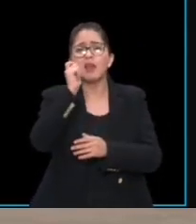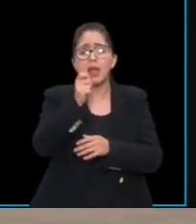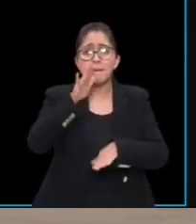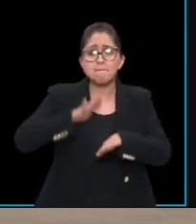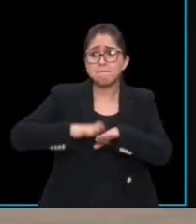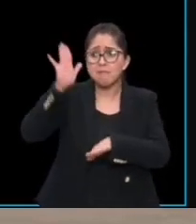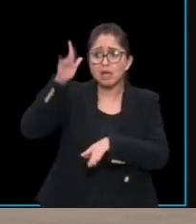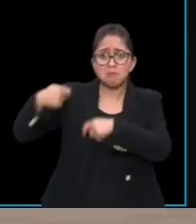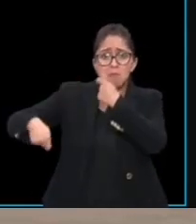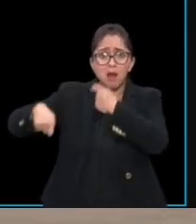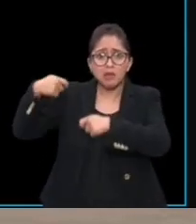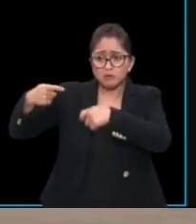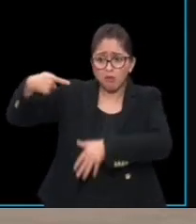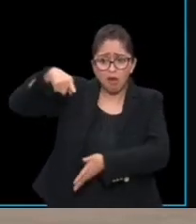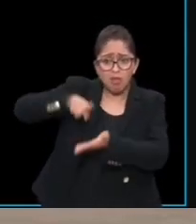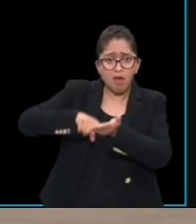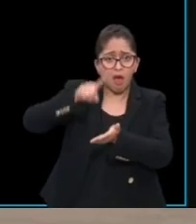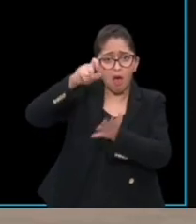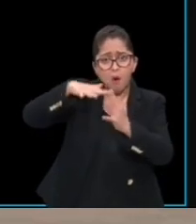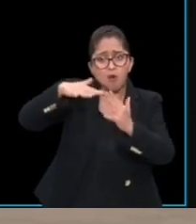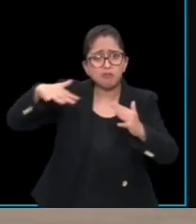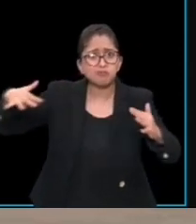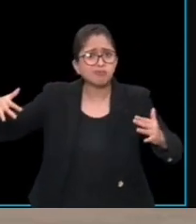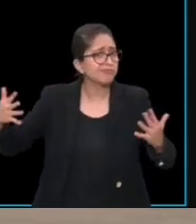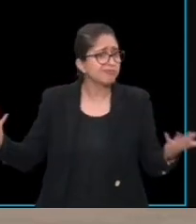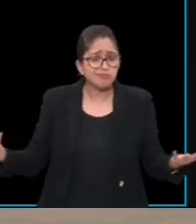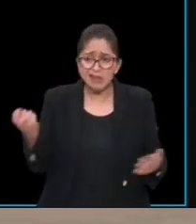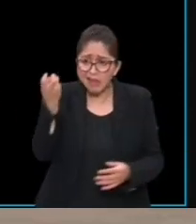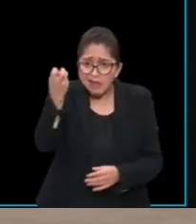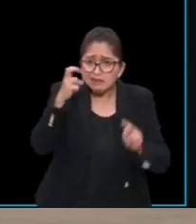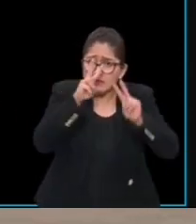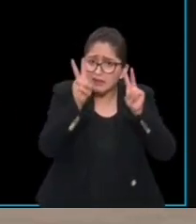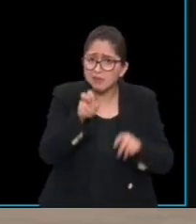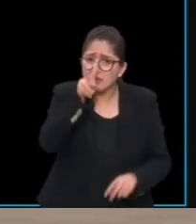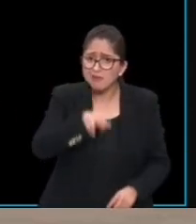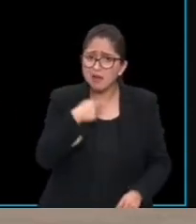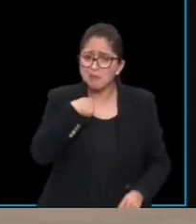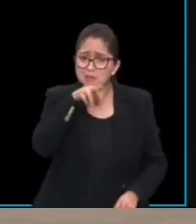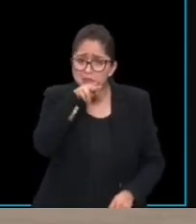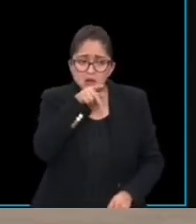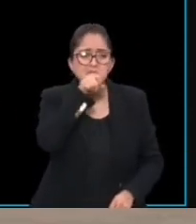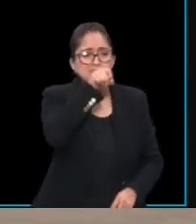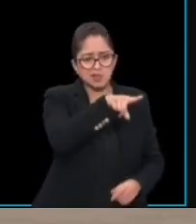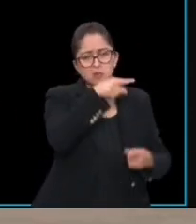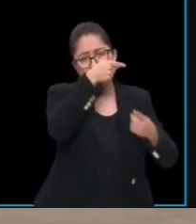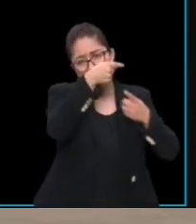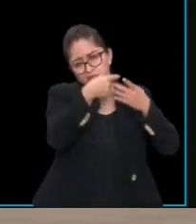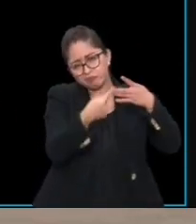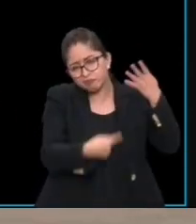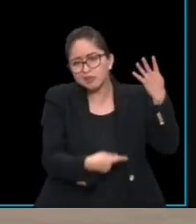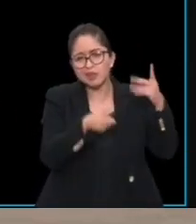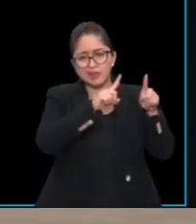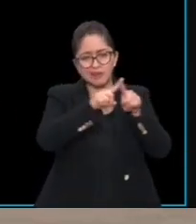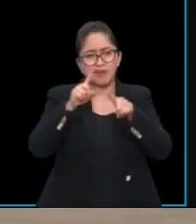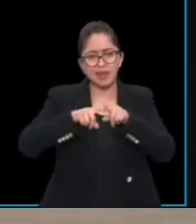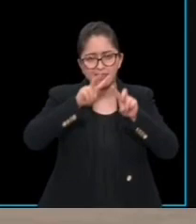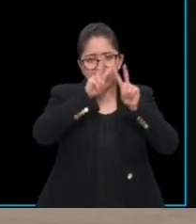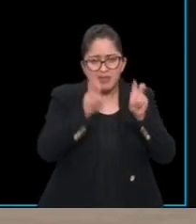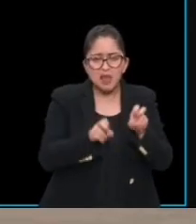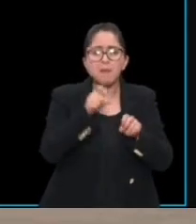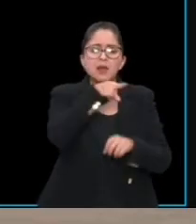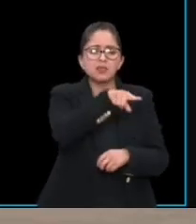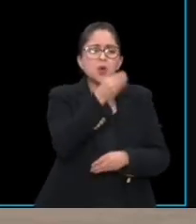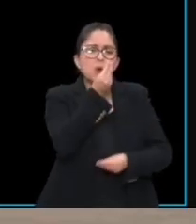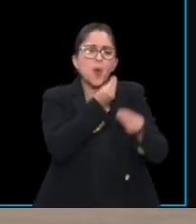es algo terrible que tenemos que estar mejorando. Es uno de los temas que nos preocupa, al igual que los temas que has mencionado de todas estas productos